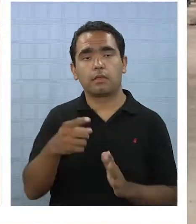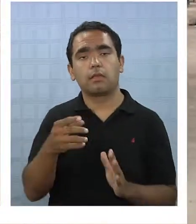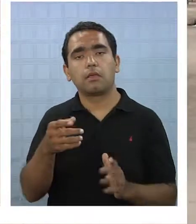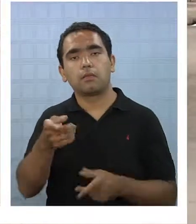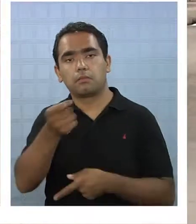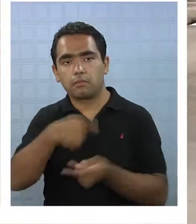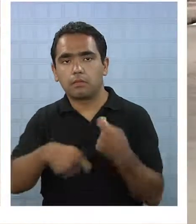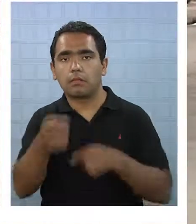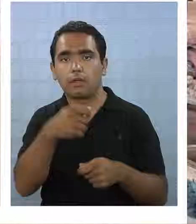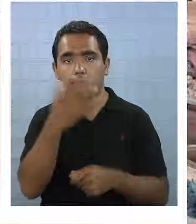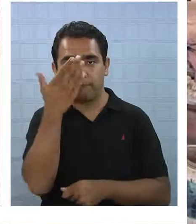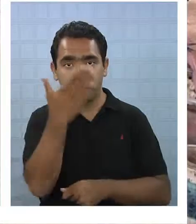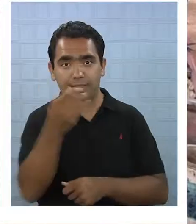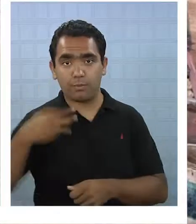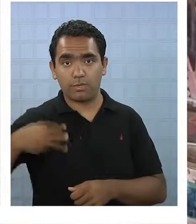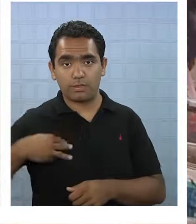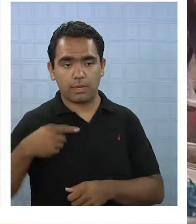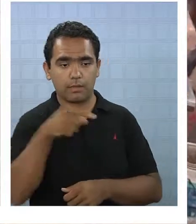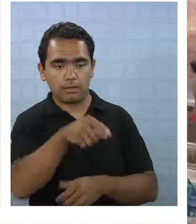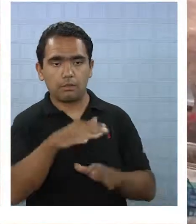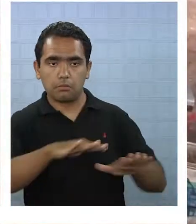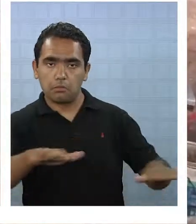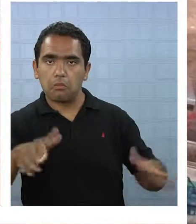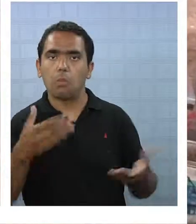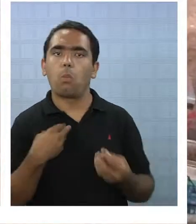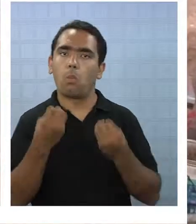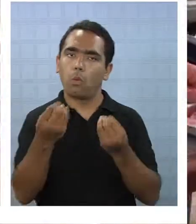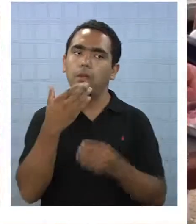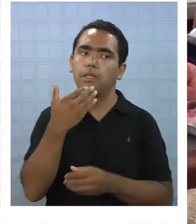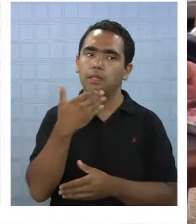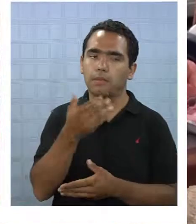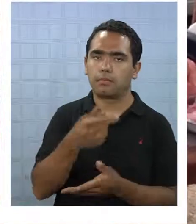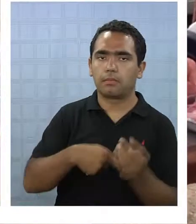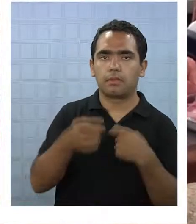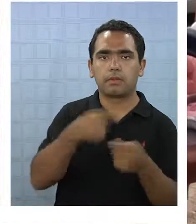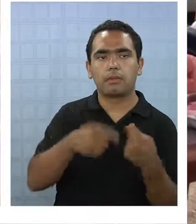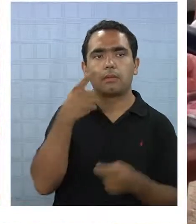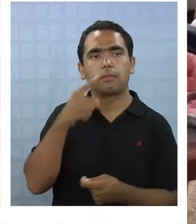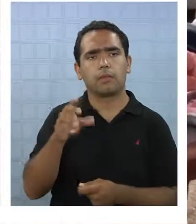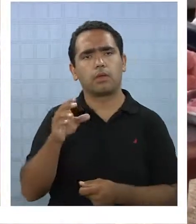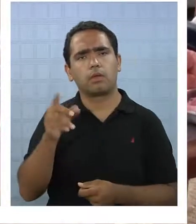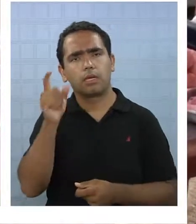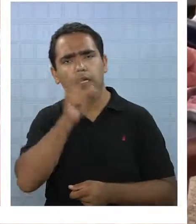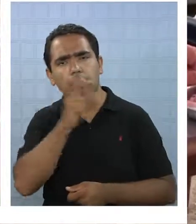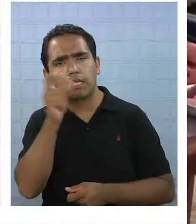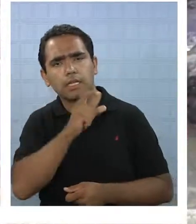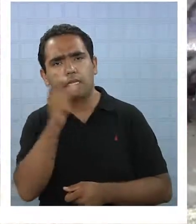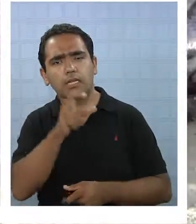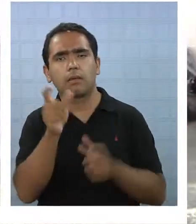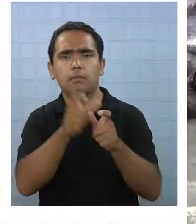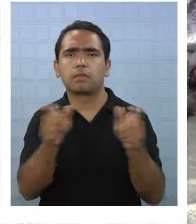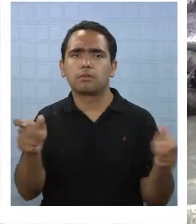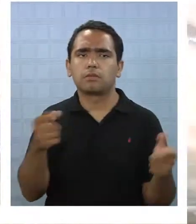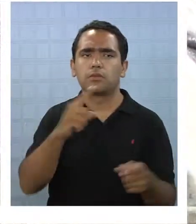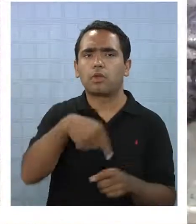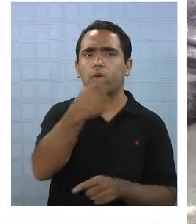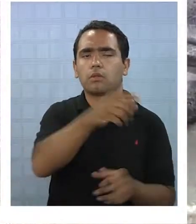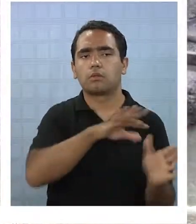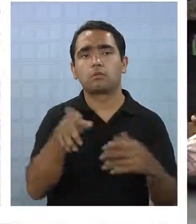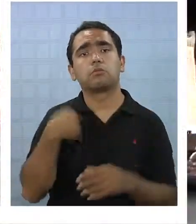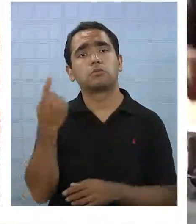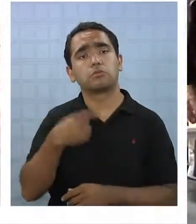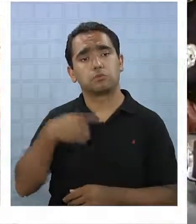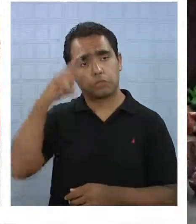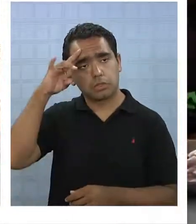edificio consistorial, ofrecen una buena provisión, aunque critican la actitud de mayoristas. Por lo que sabemos nosotros, la gente,